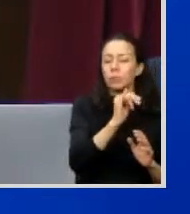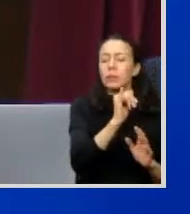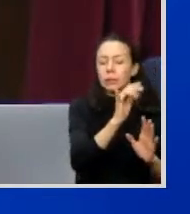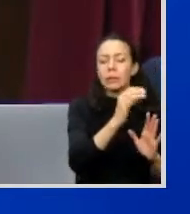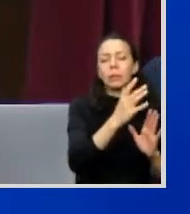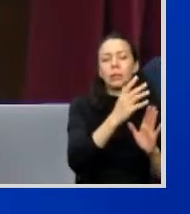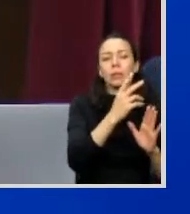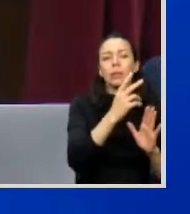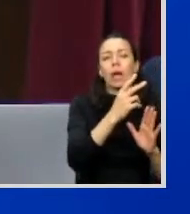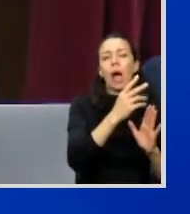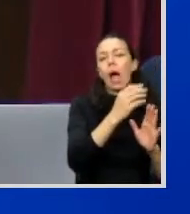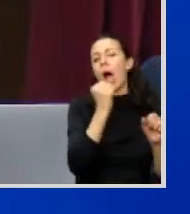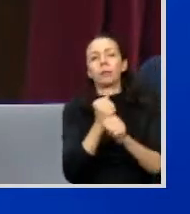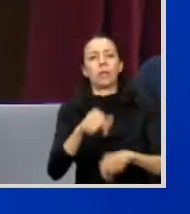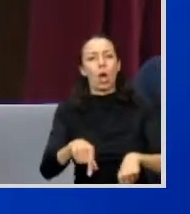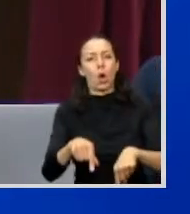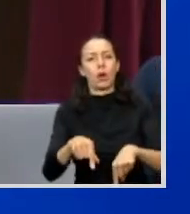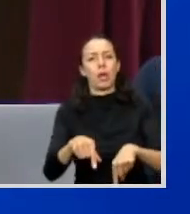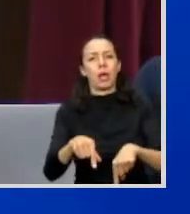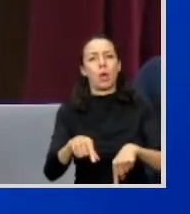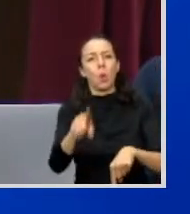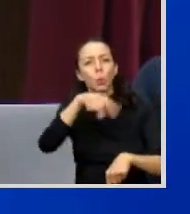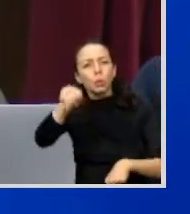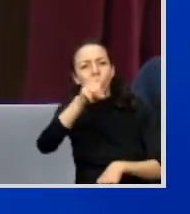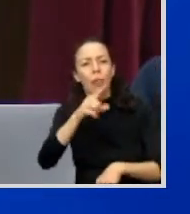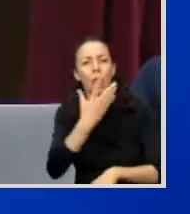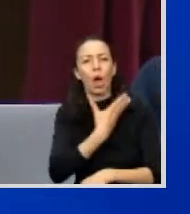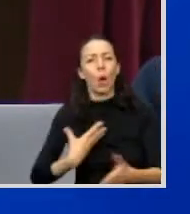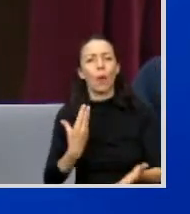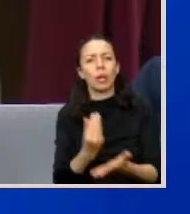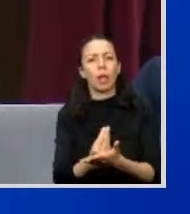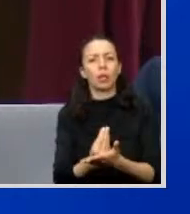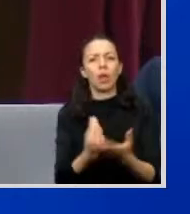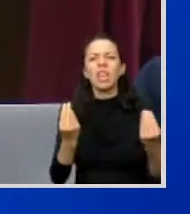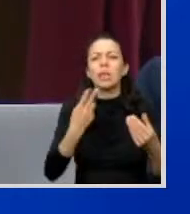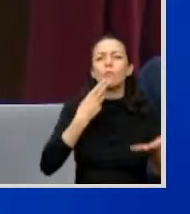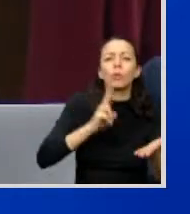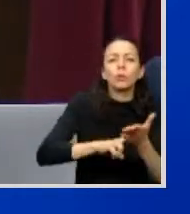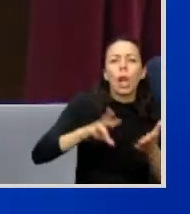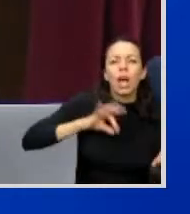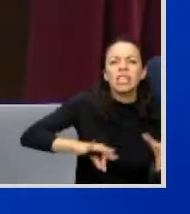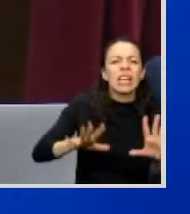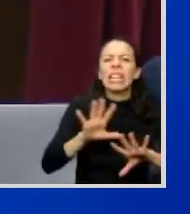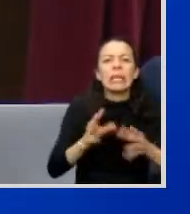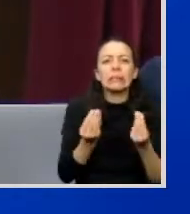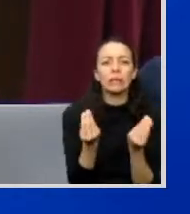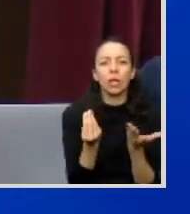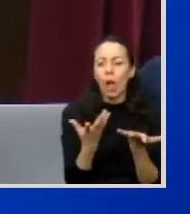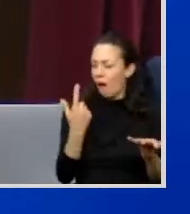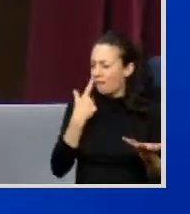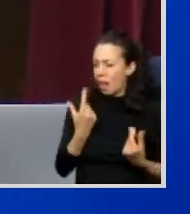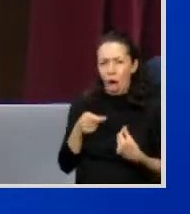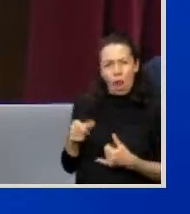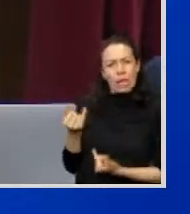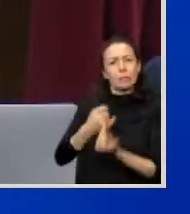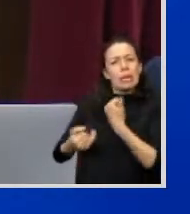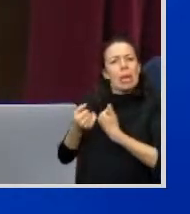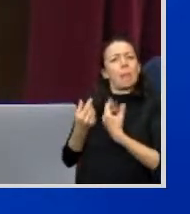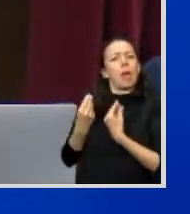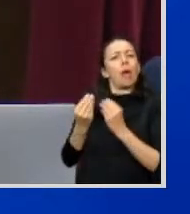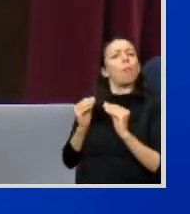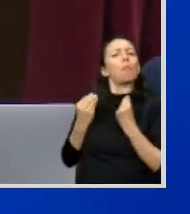de autoridades. El 15 tienen que elegir autoridades. ¿Qué va a pasar ahí? Mire, la verdad me está pidiendo a